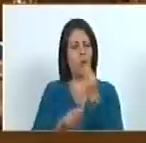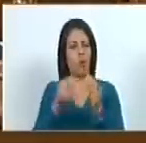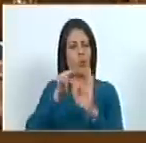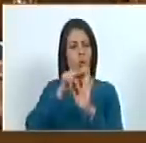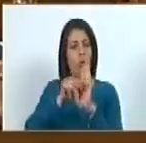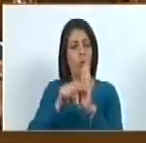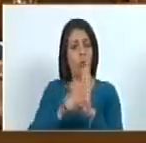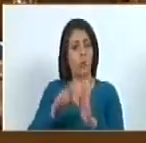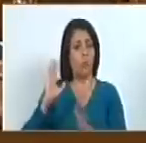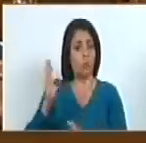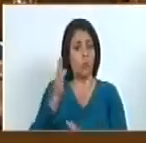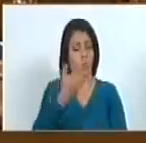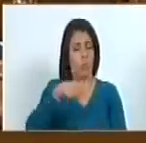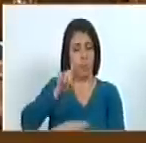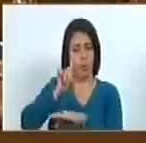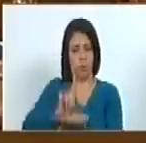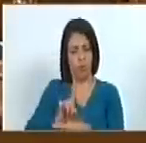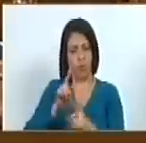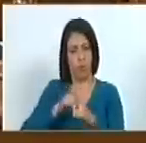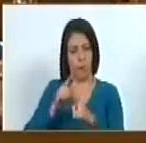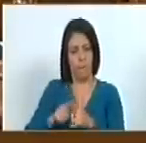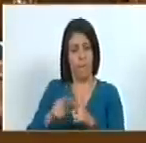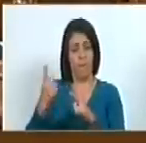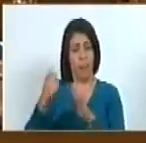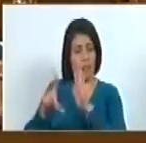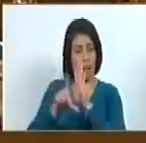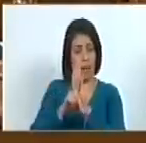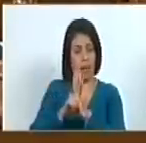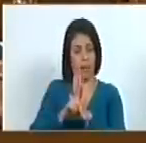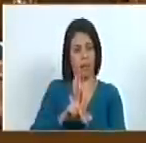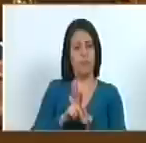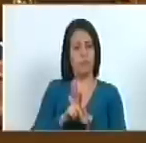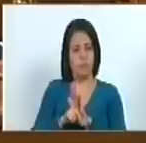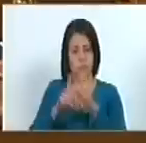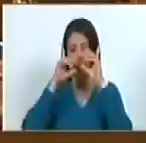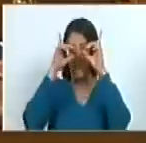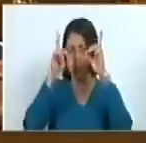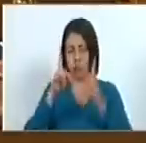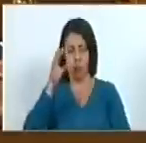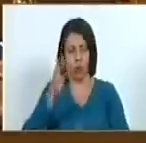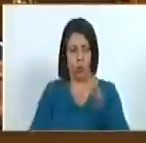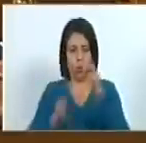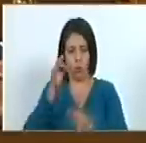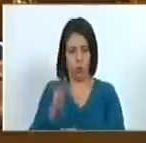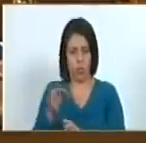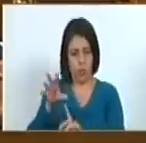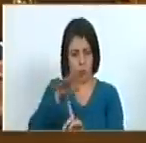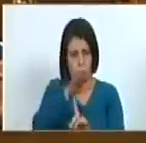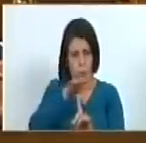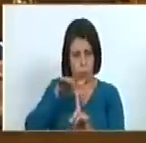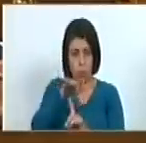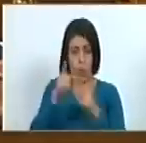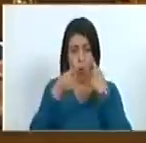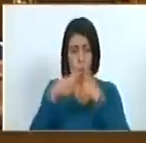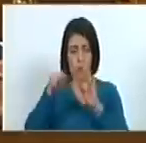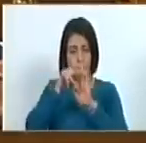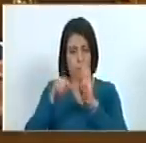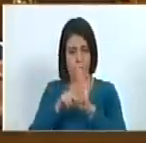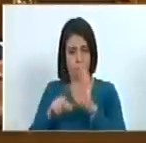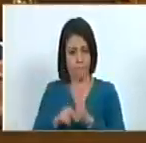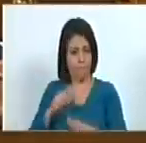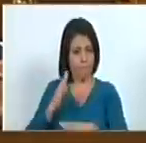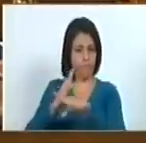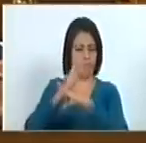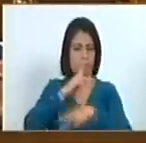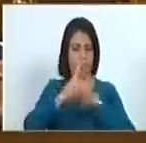medidas coercitivas, unilaterales e ilegales, decisiones judiciales amañadas y otras medidas de carácter restrictivo